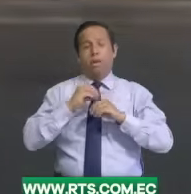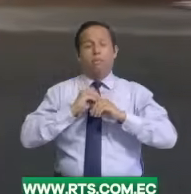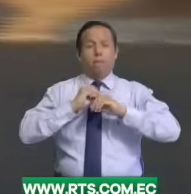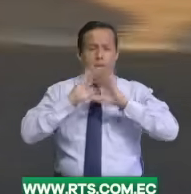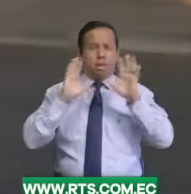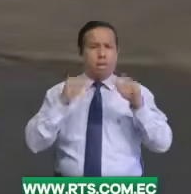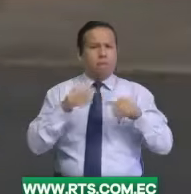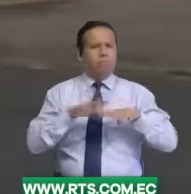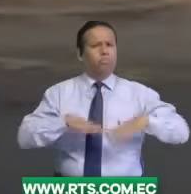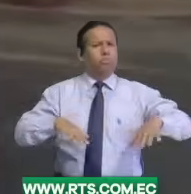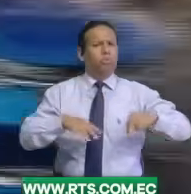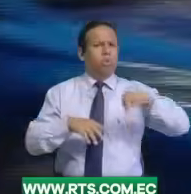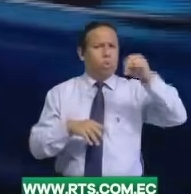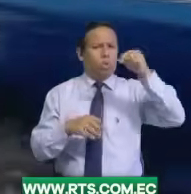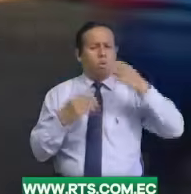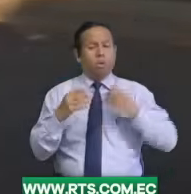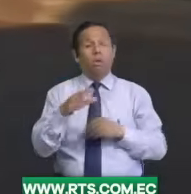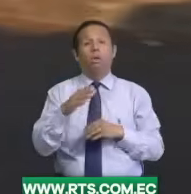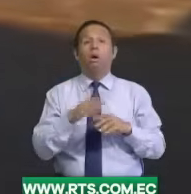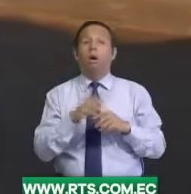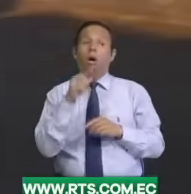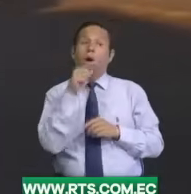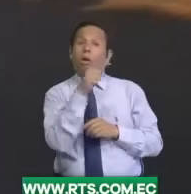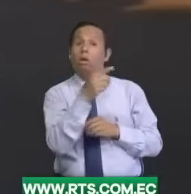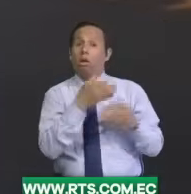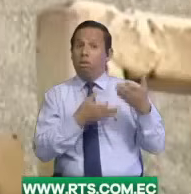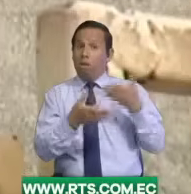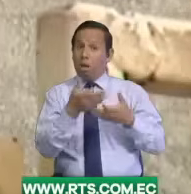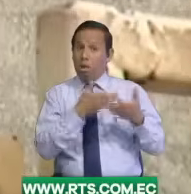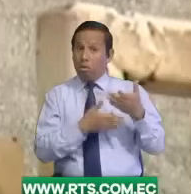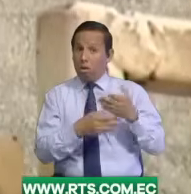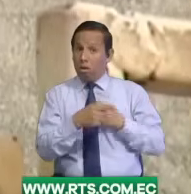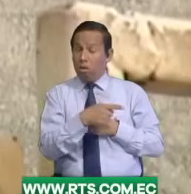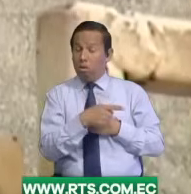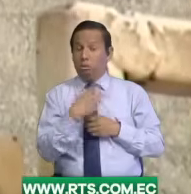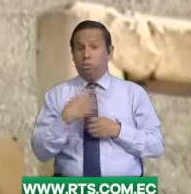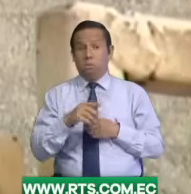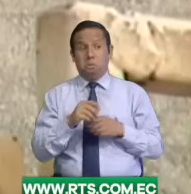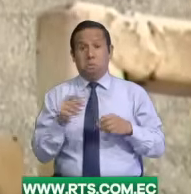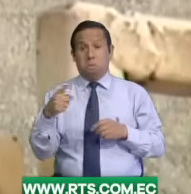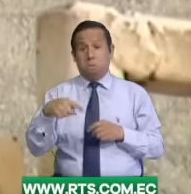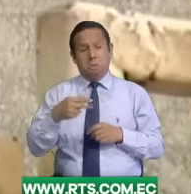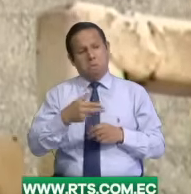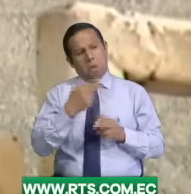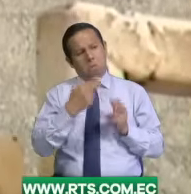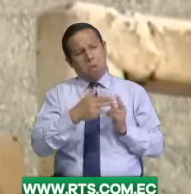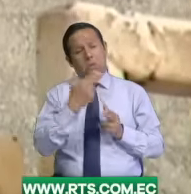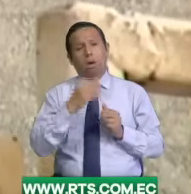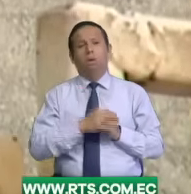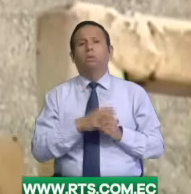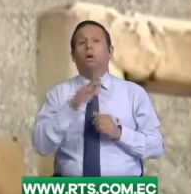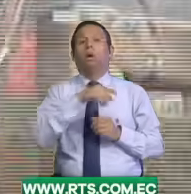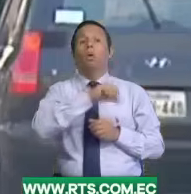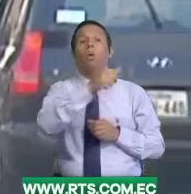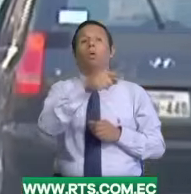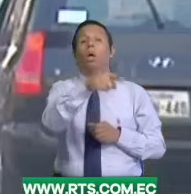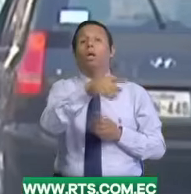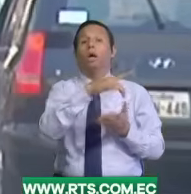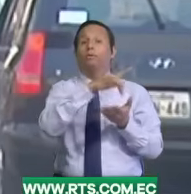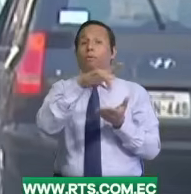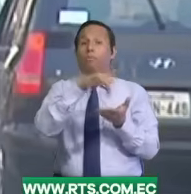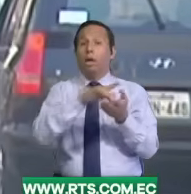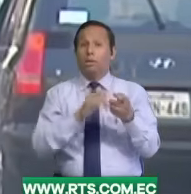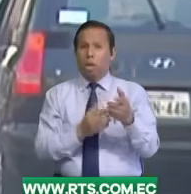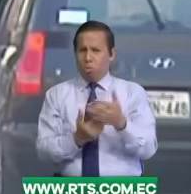de Guayaquil. Que abajo una tienda que es conocida, los manaba, le han dado balas. Incluso en la farmacia de abajo, una farmacia nueva que han